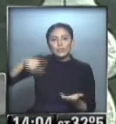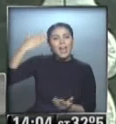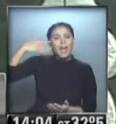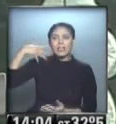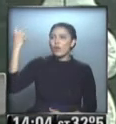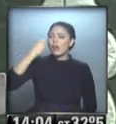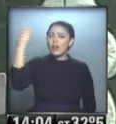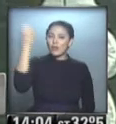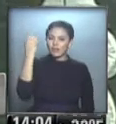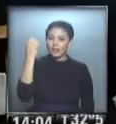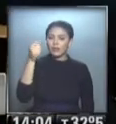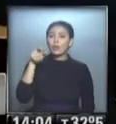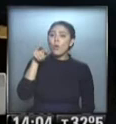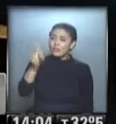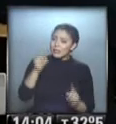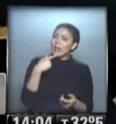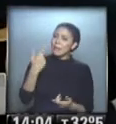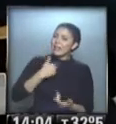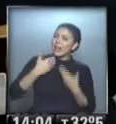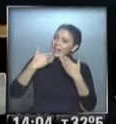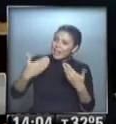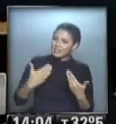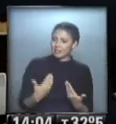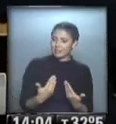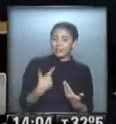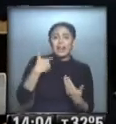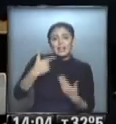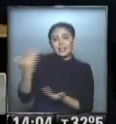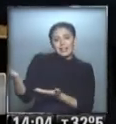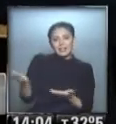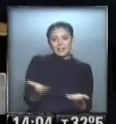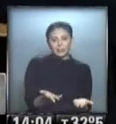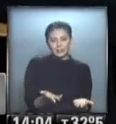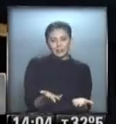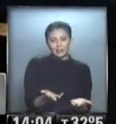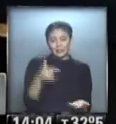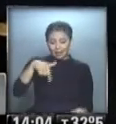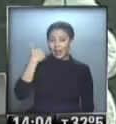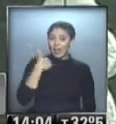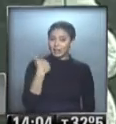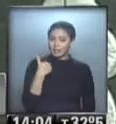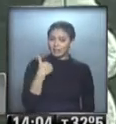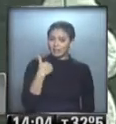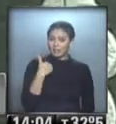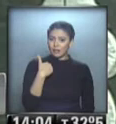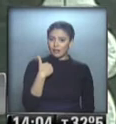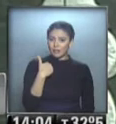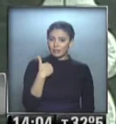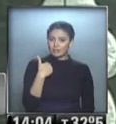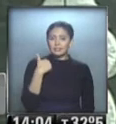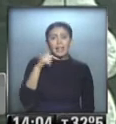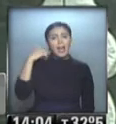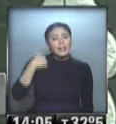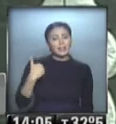hacer. Y usted también me agradecía la recepción que la Argentina, la acogida